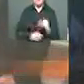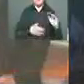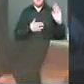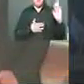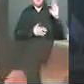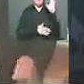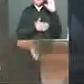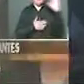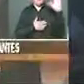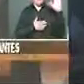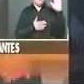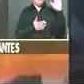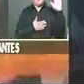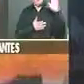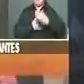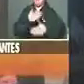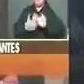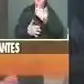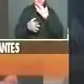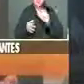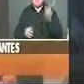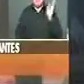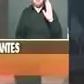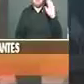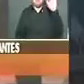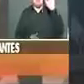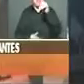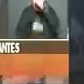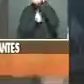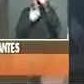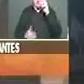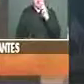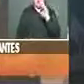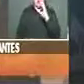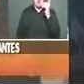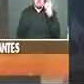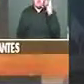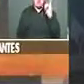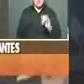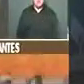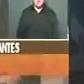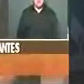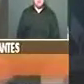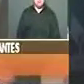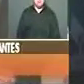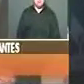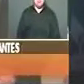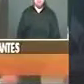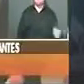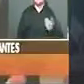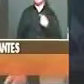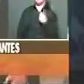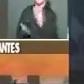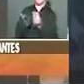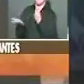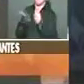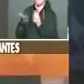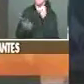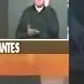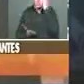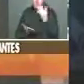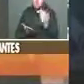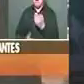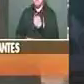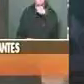a los colombianos, que no pudo liderar el proceso, y vemos hoy a las FARC, después de que le han cedido absolutamente todo lo que han pedido, diciéndole al gobierno no